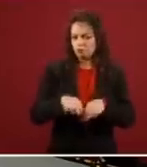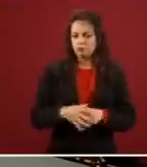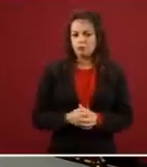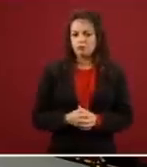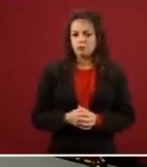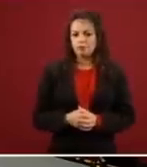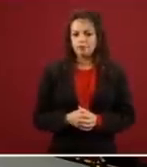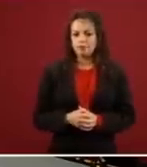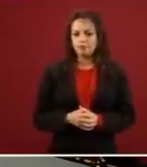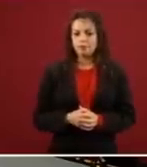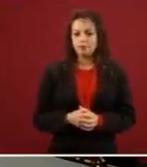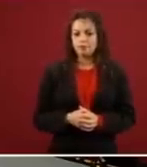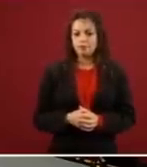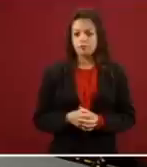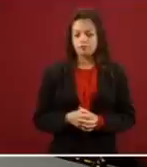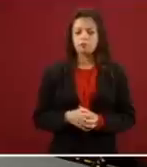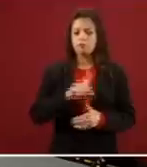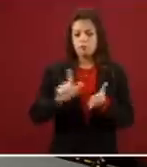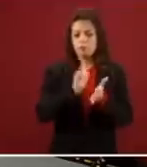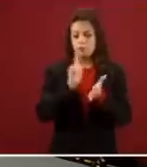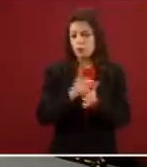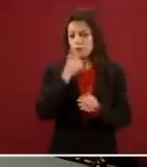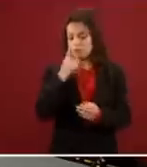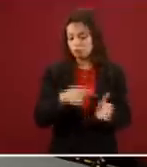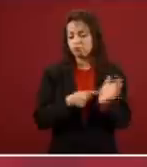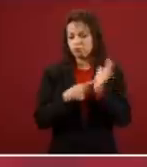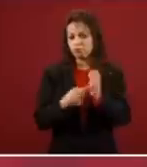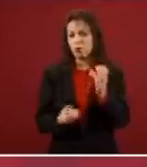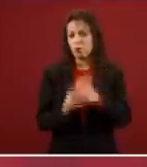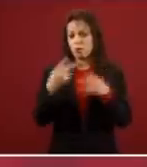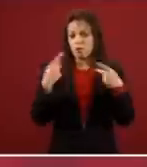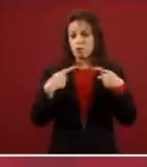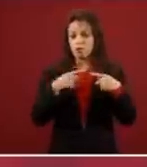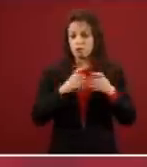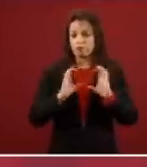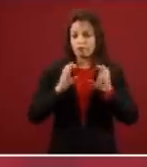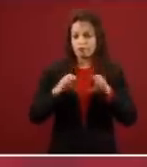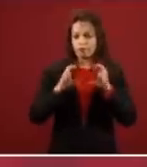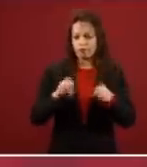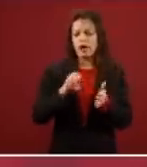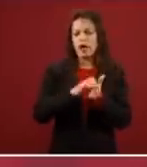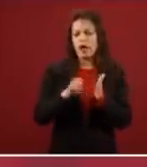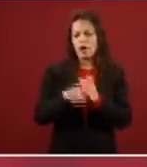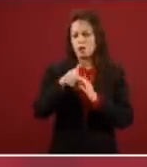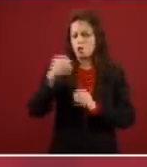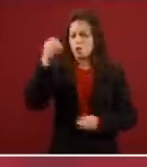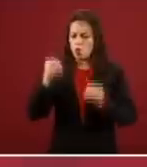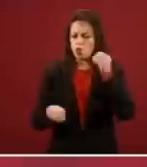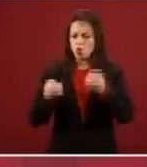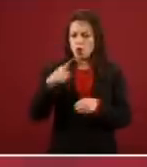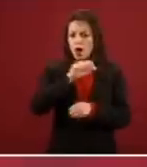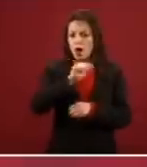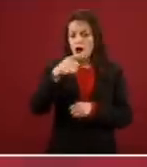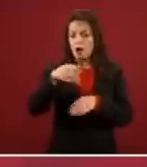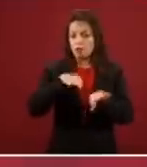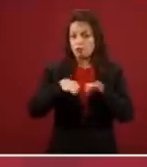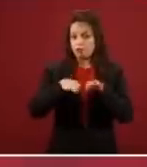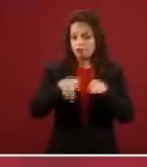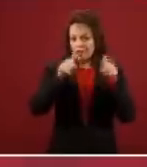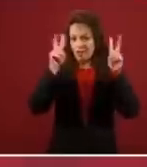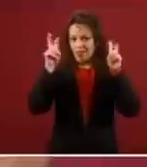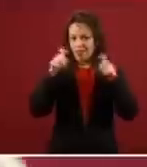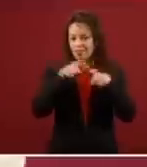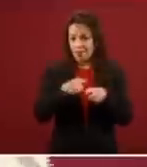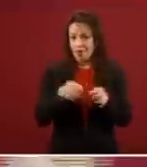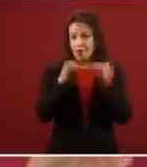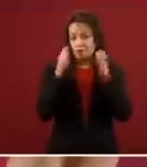la ley incluso establece que para los nuevos operadores, en el caso de los jueces laborales específicamente, tendrá que ser un concurso abierto,